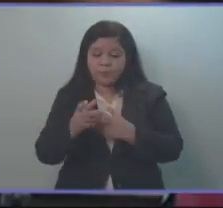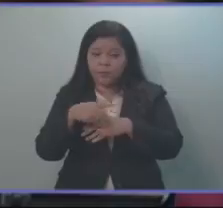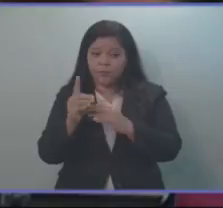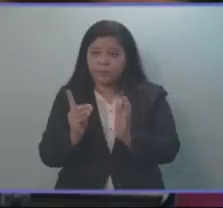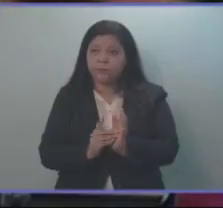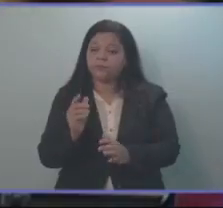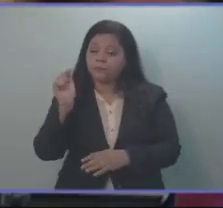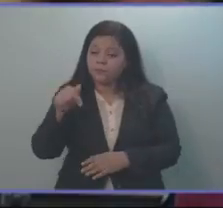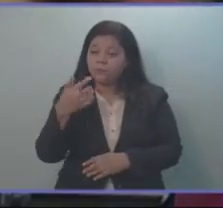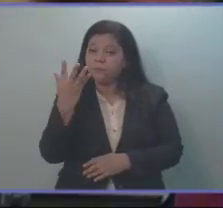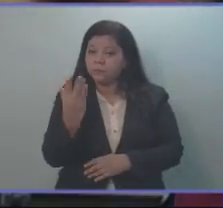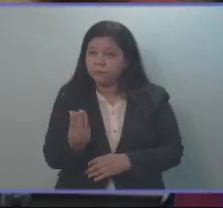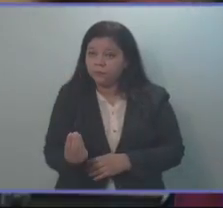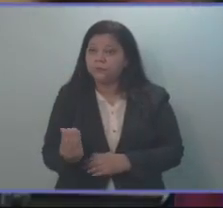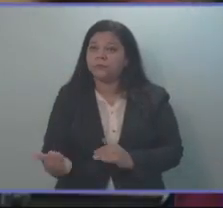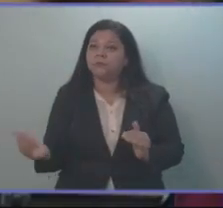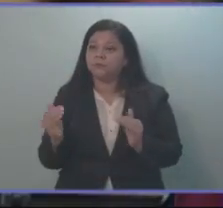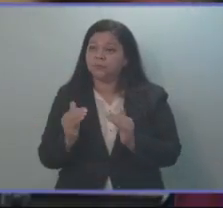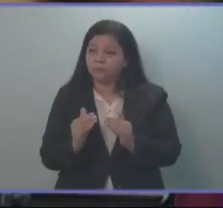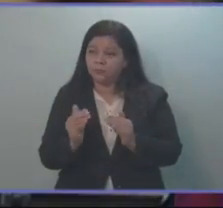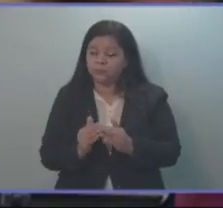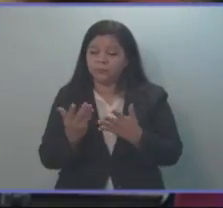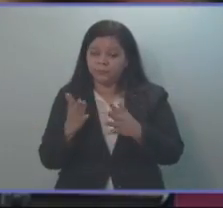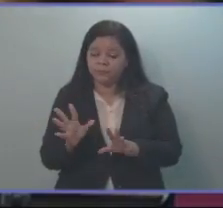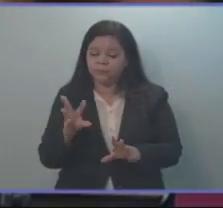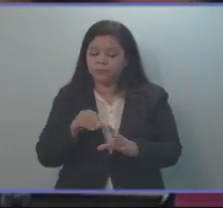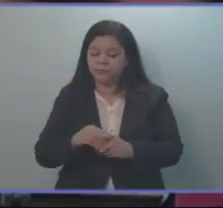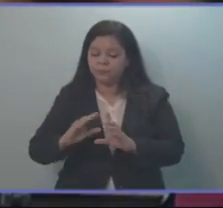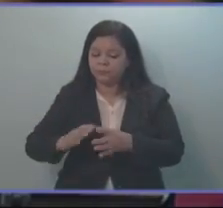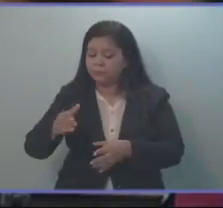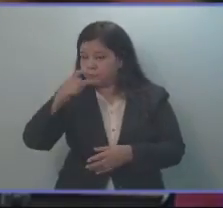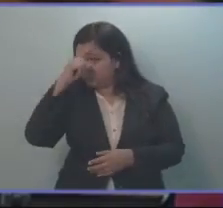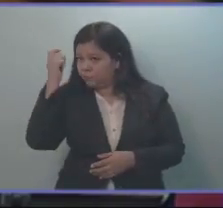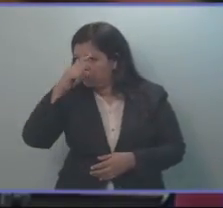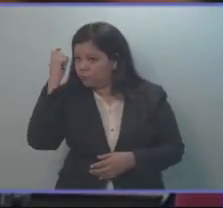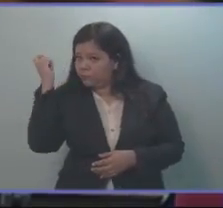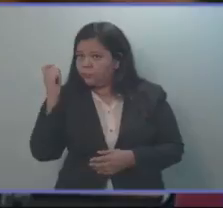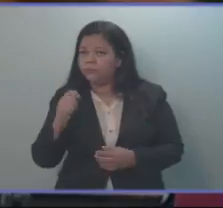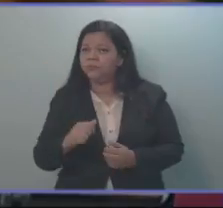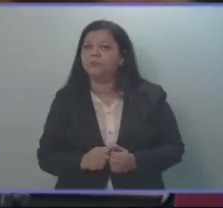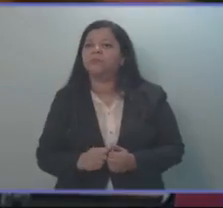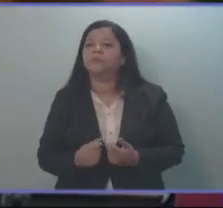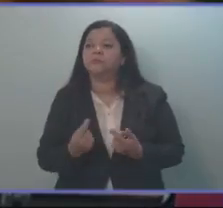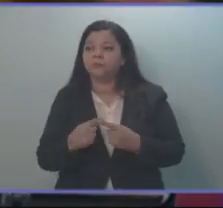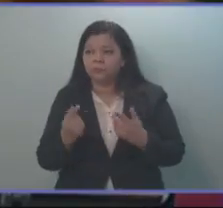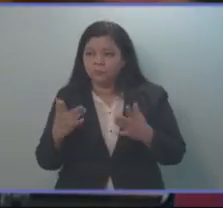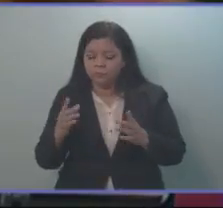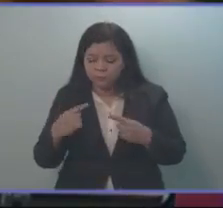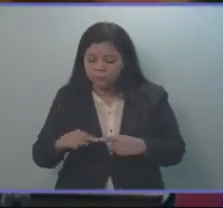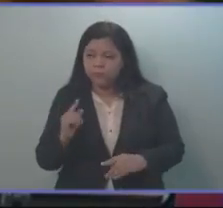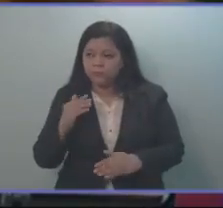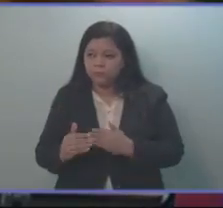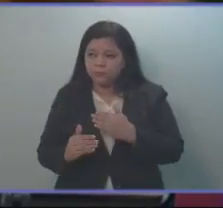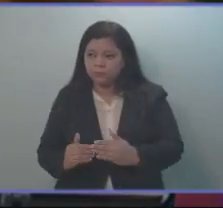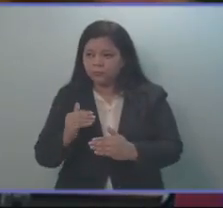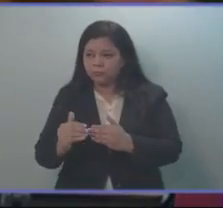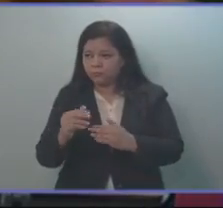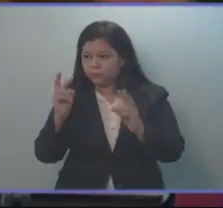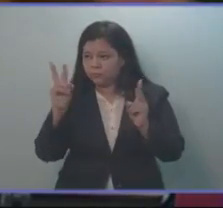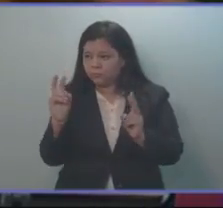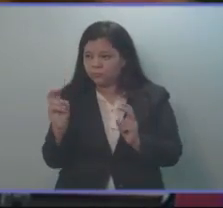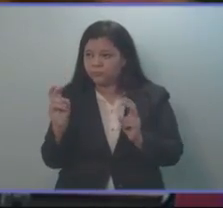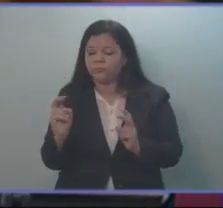que hoy actualmente también conforman la Comisión de Trabajo y Previsión Social le han dado seguimiento a este tema, como